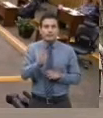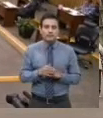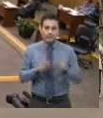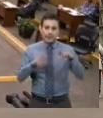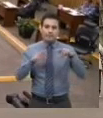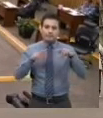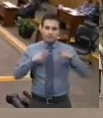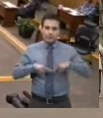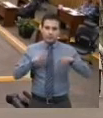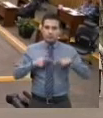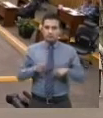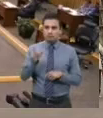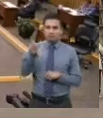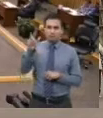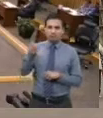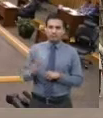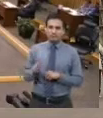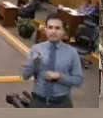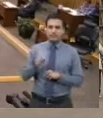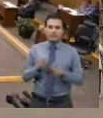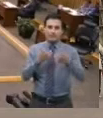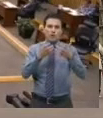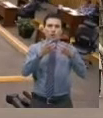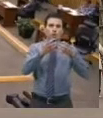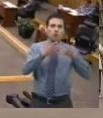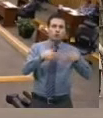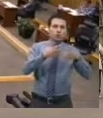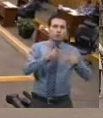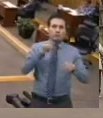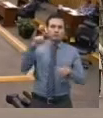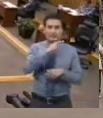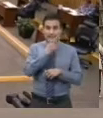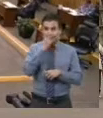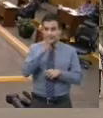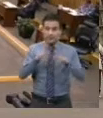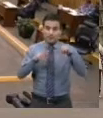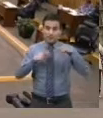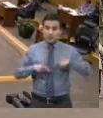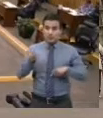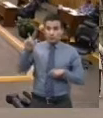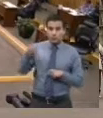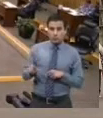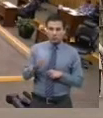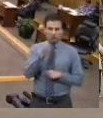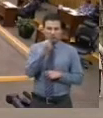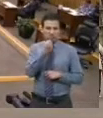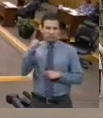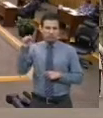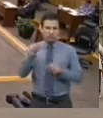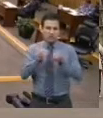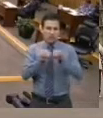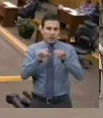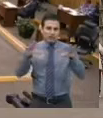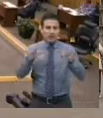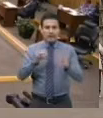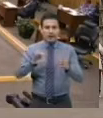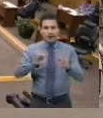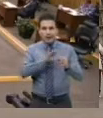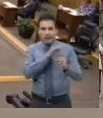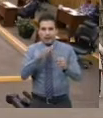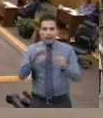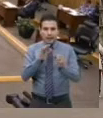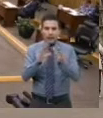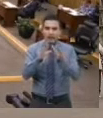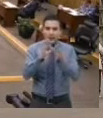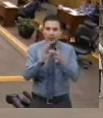que, según la consultora Nielsen, poseen una gran habilidad para comunicar y atraer a la audiencia, además de